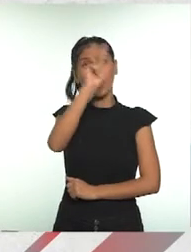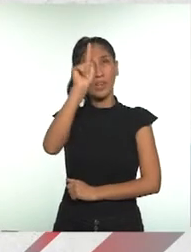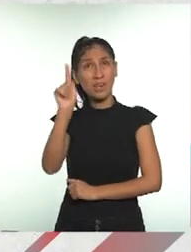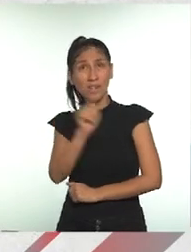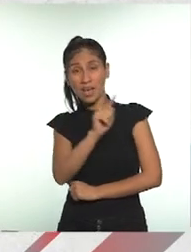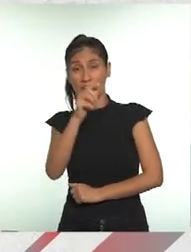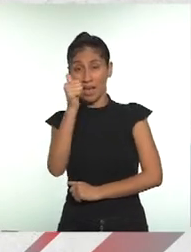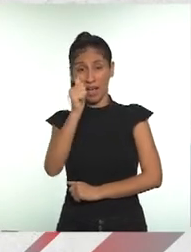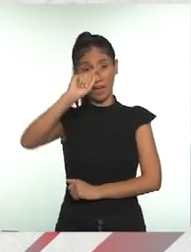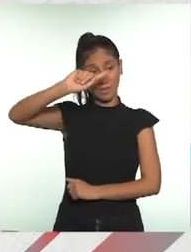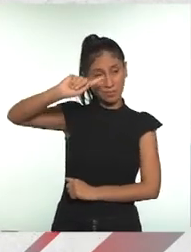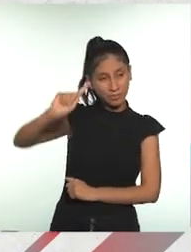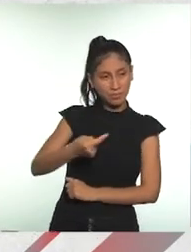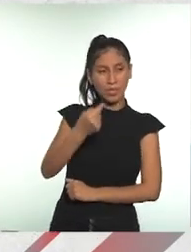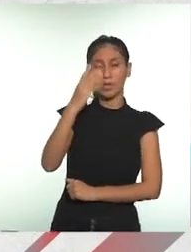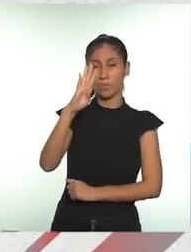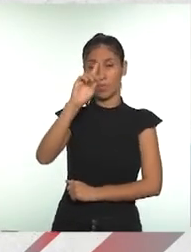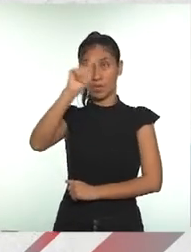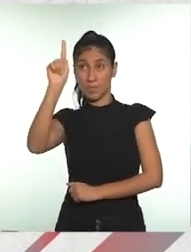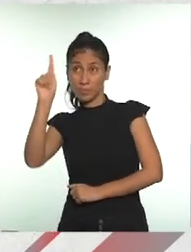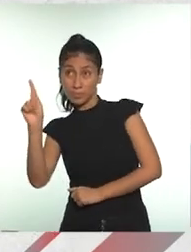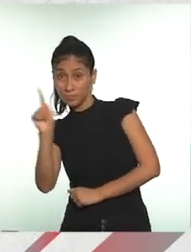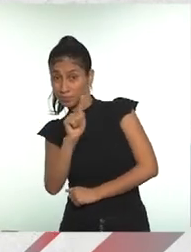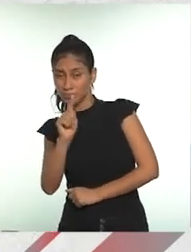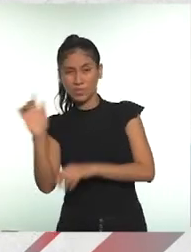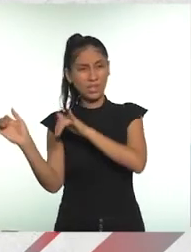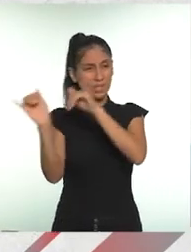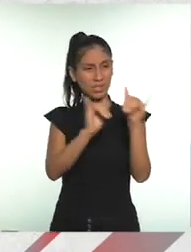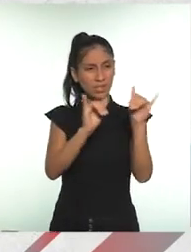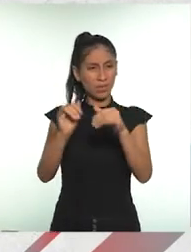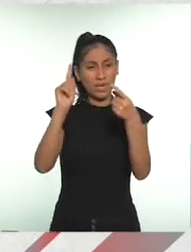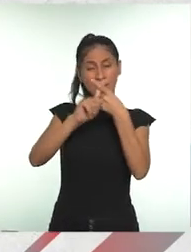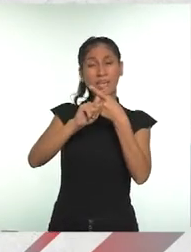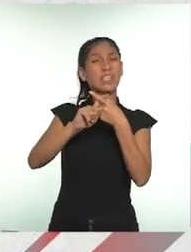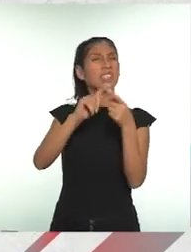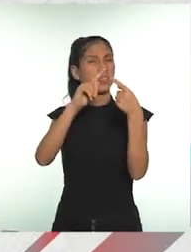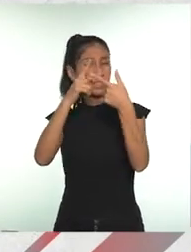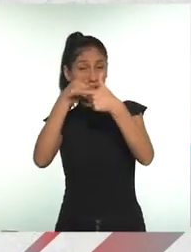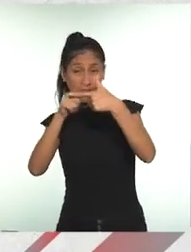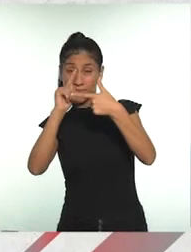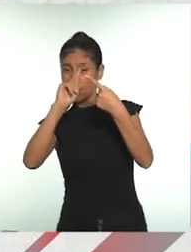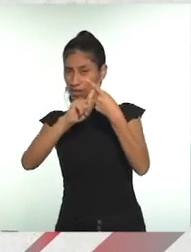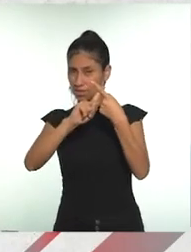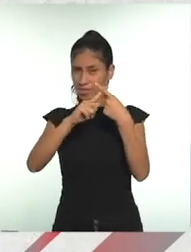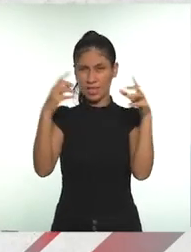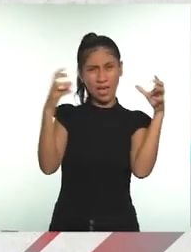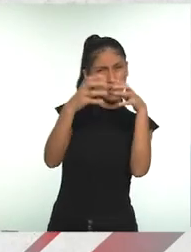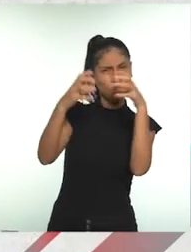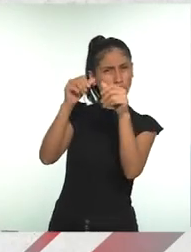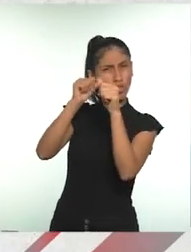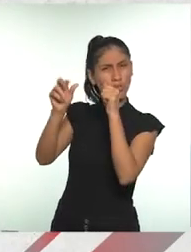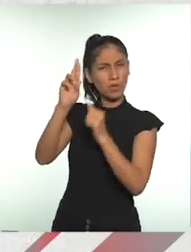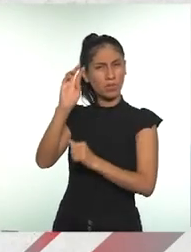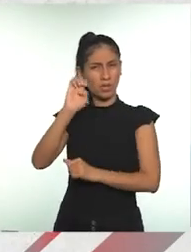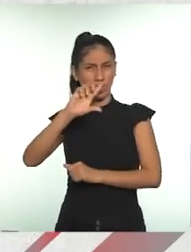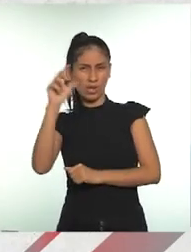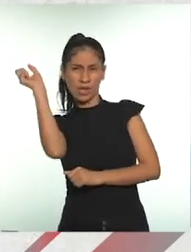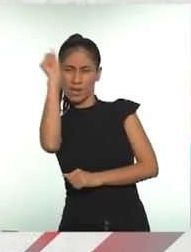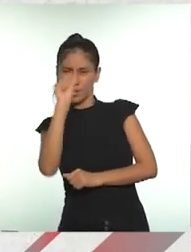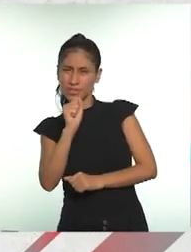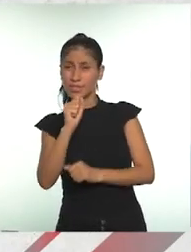izquierda es igual al intervalo abierto en A, pero cerrado en B. Es igual a X, tal que X pertenece al conjunto de los números